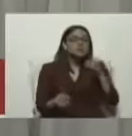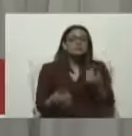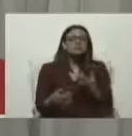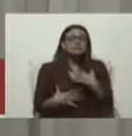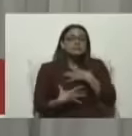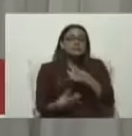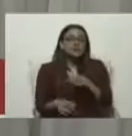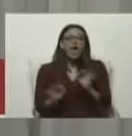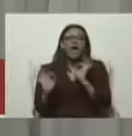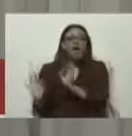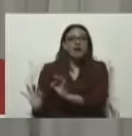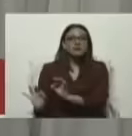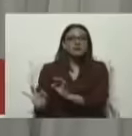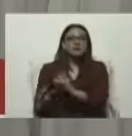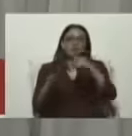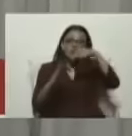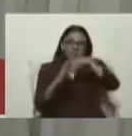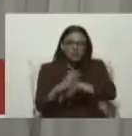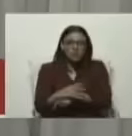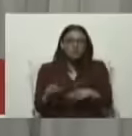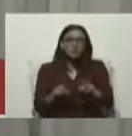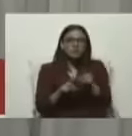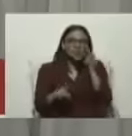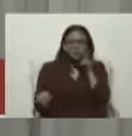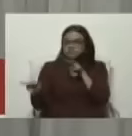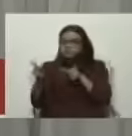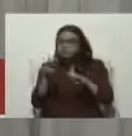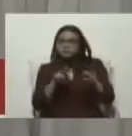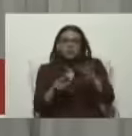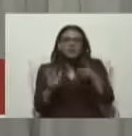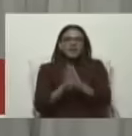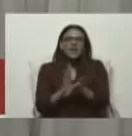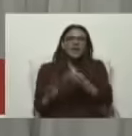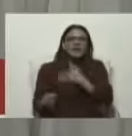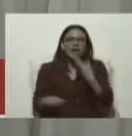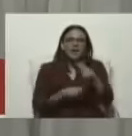Son profundamente sádicos porque están dirigidos a